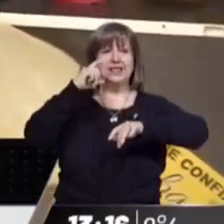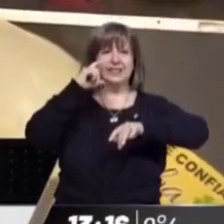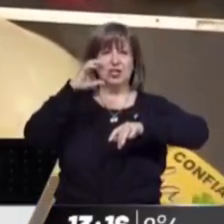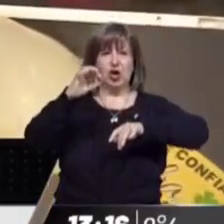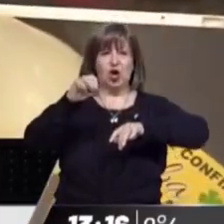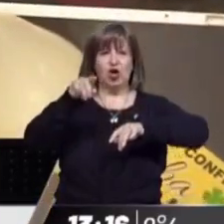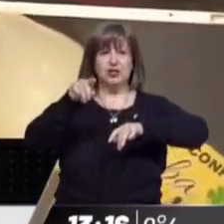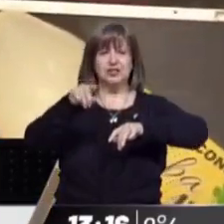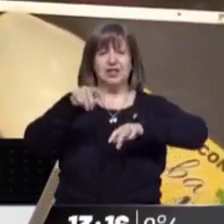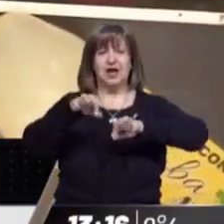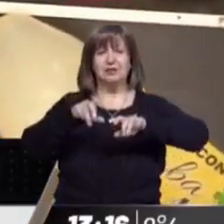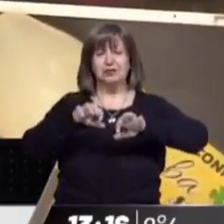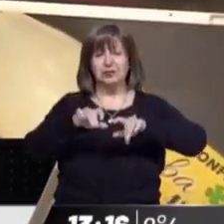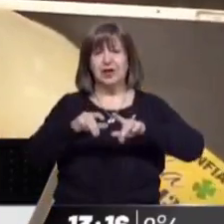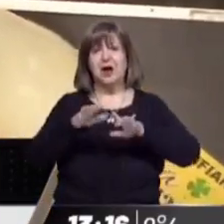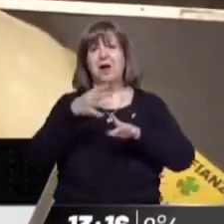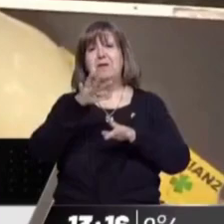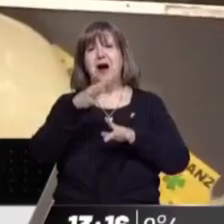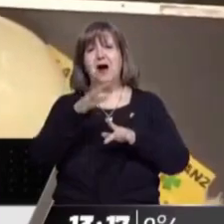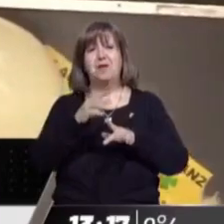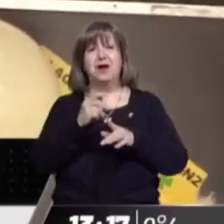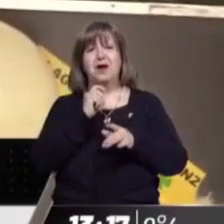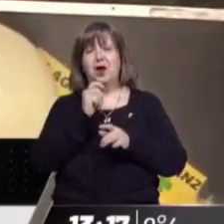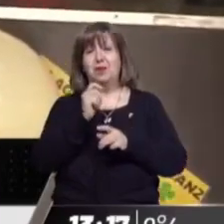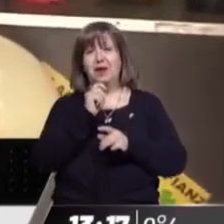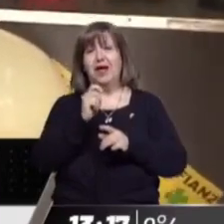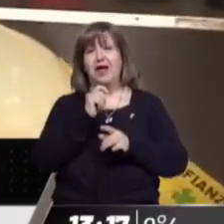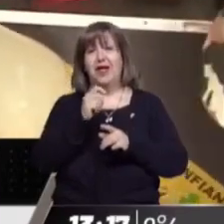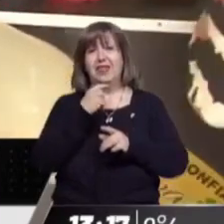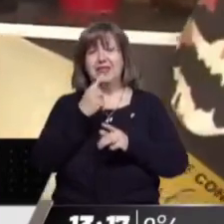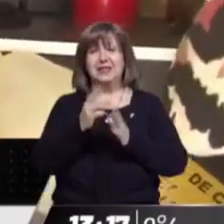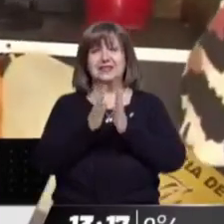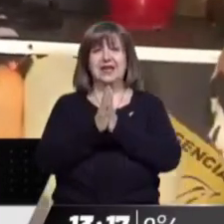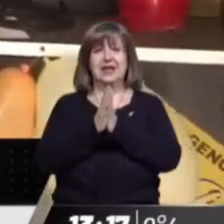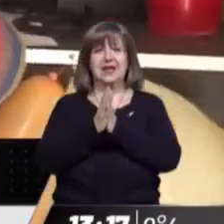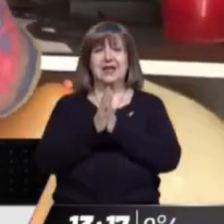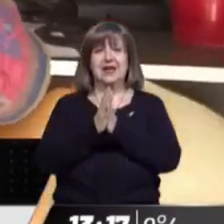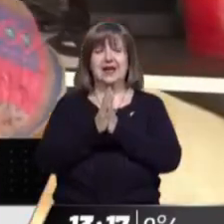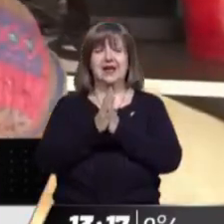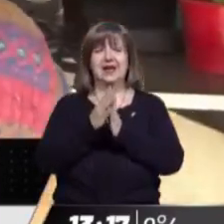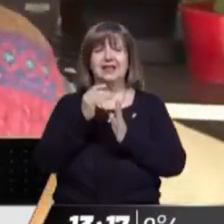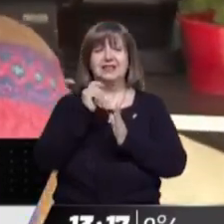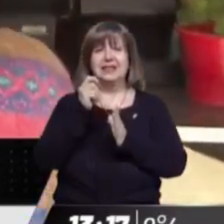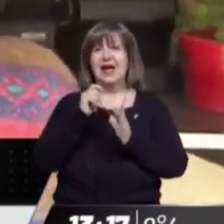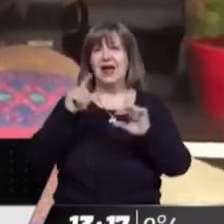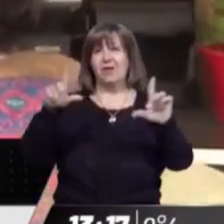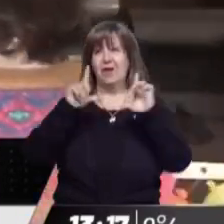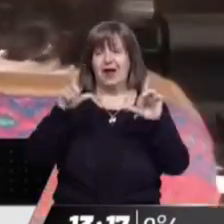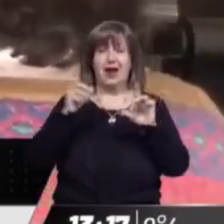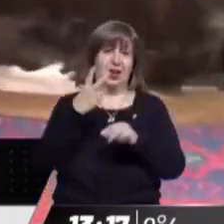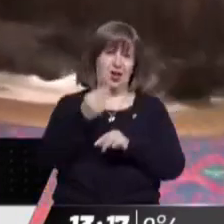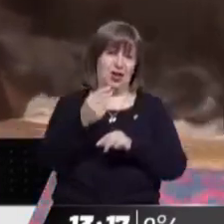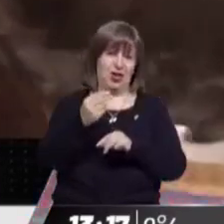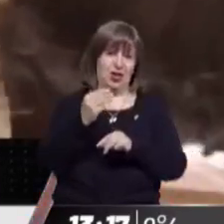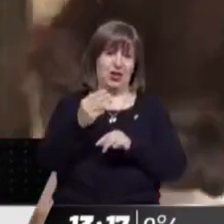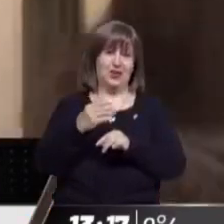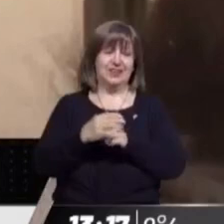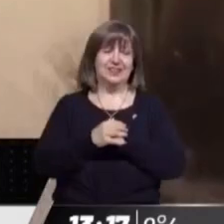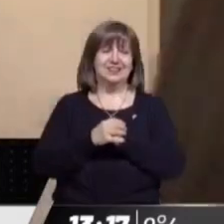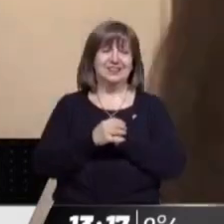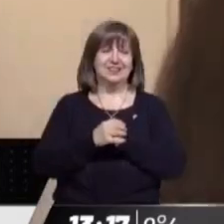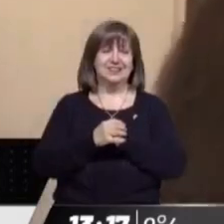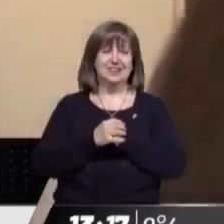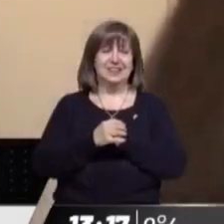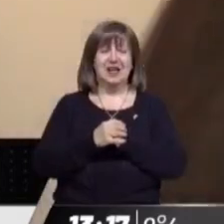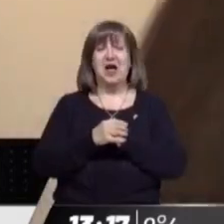pánico escénico. Ha atendido a algunos medios, pero me pidió, por favor, no me hagas hablar de nuevo. Así que, en realidad, lo